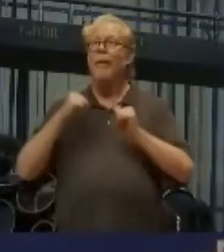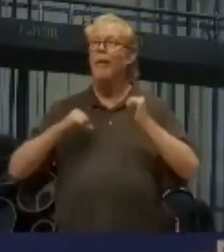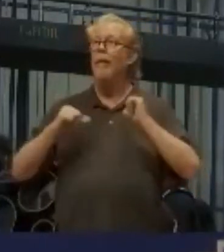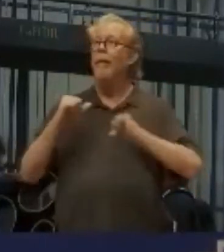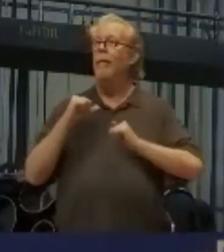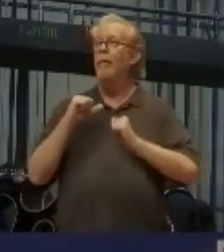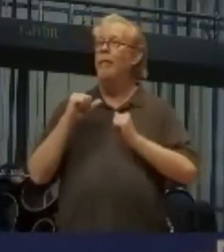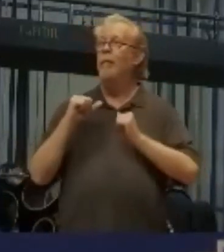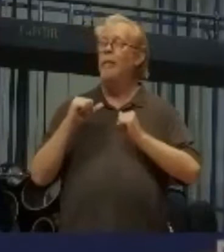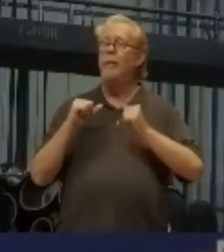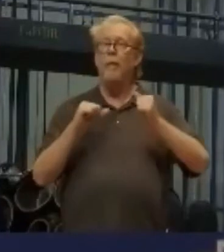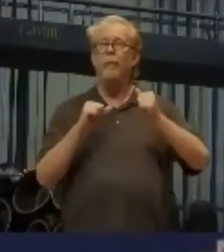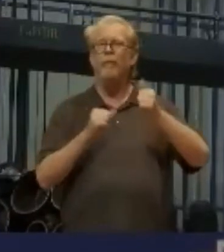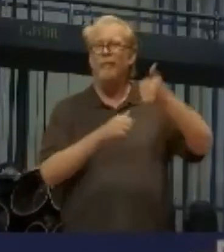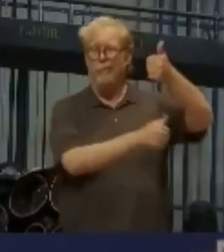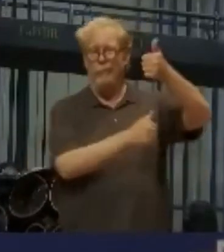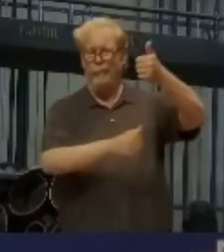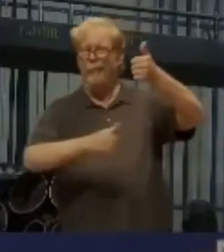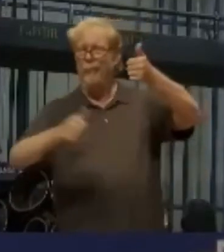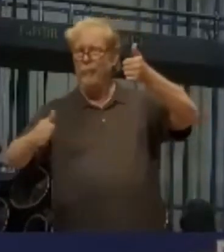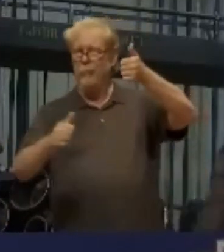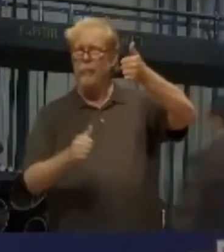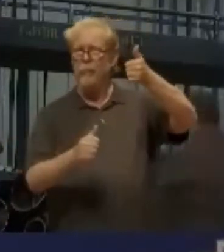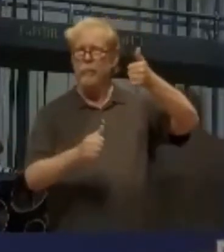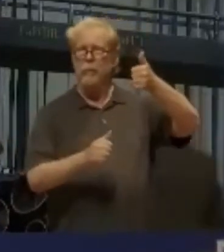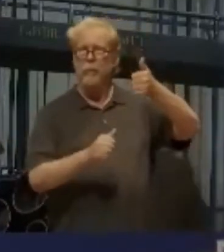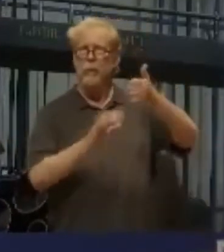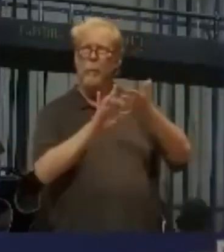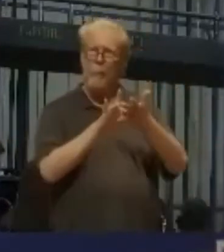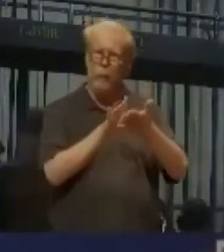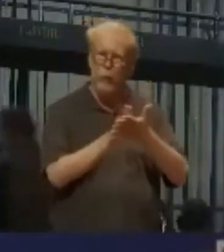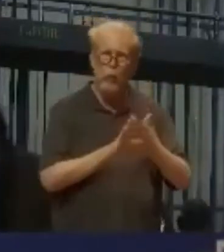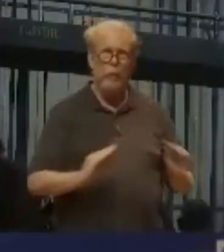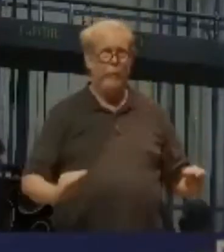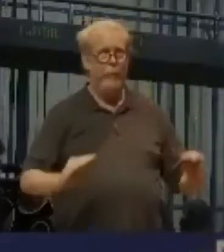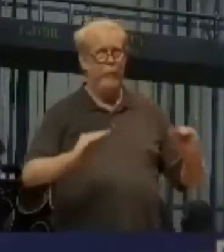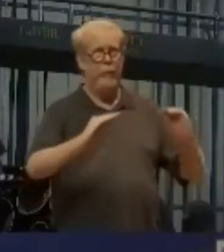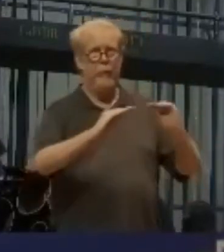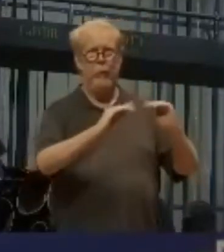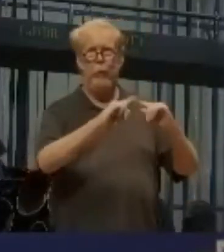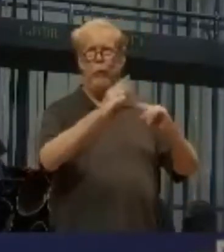comunidad. El director de los campus escolares también están acá